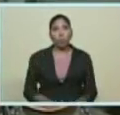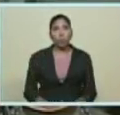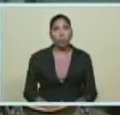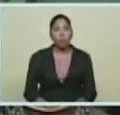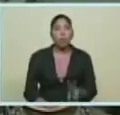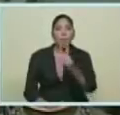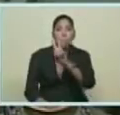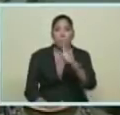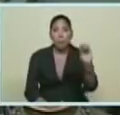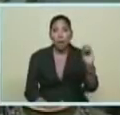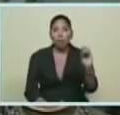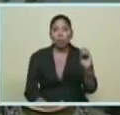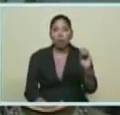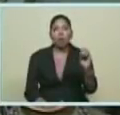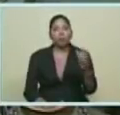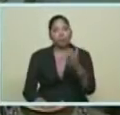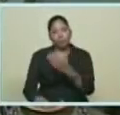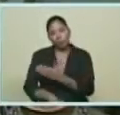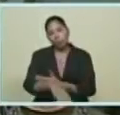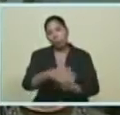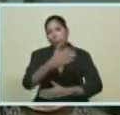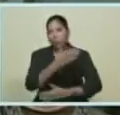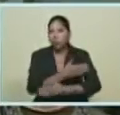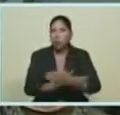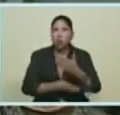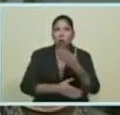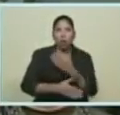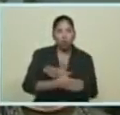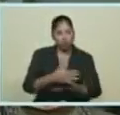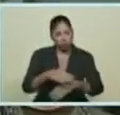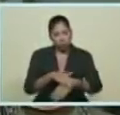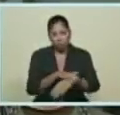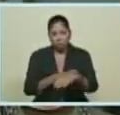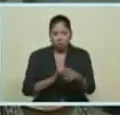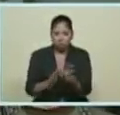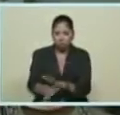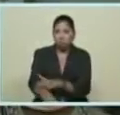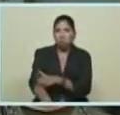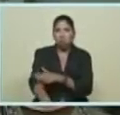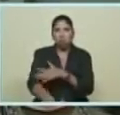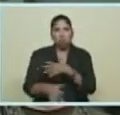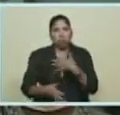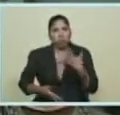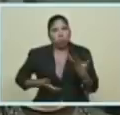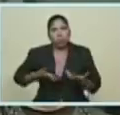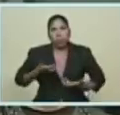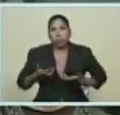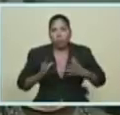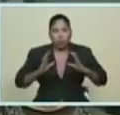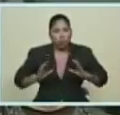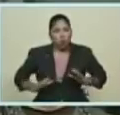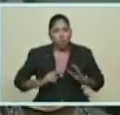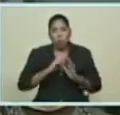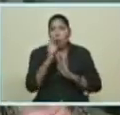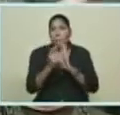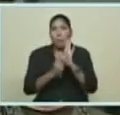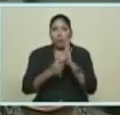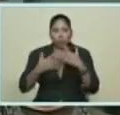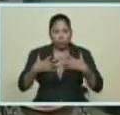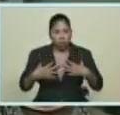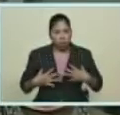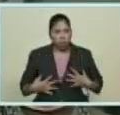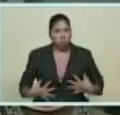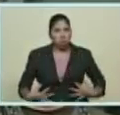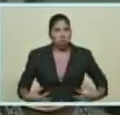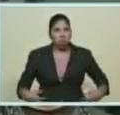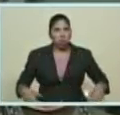20 quedaron padeciendo los dolores de las heridas que el fascismo hizo en su cuerpo. Nunca